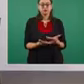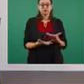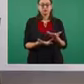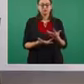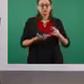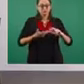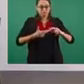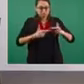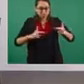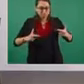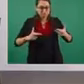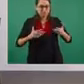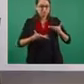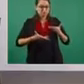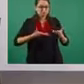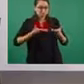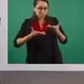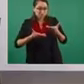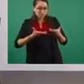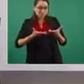mejorar nuestras relaciones,